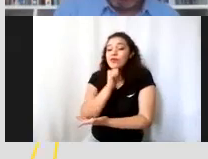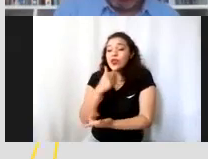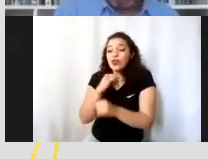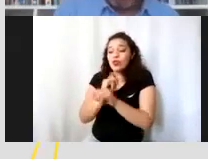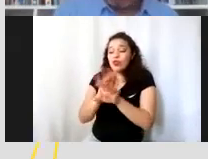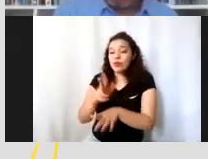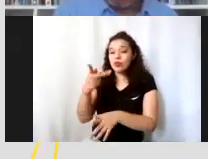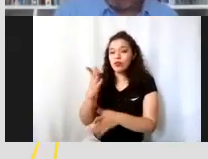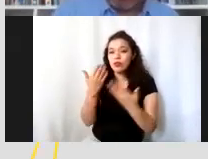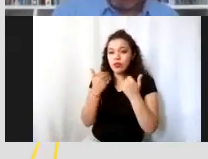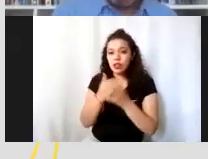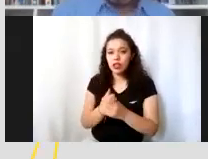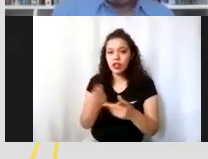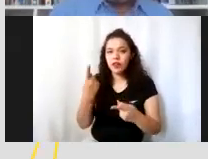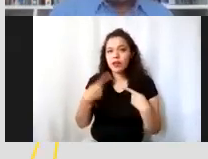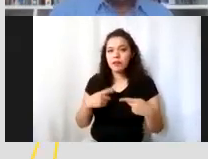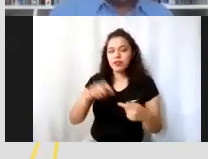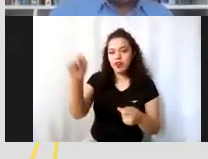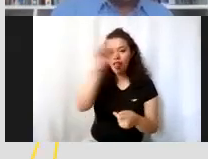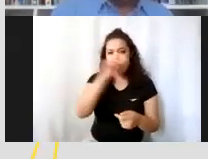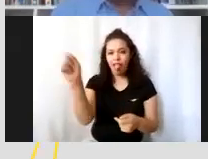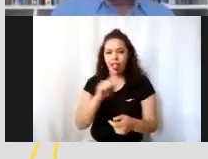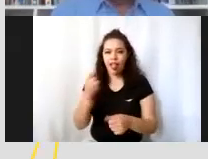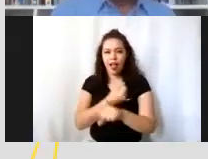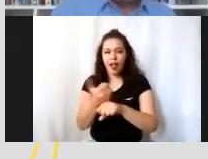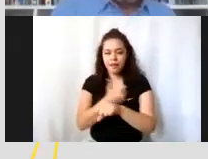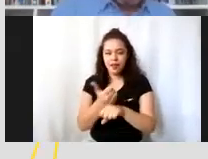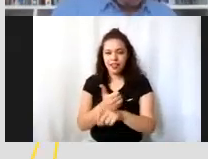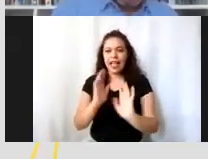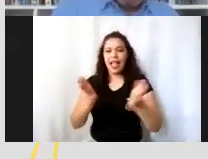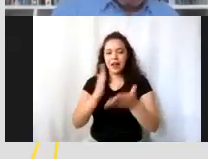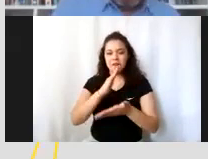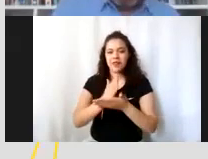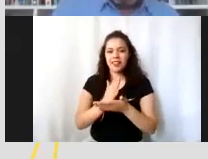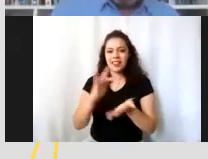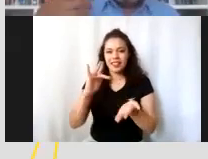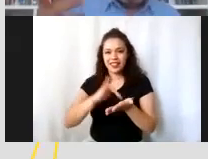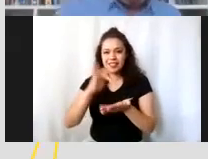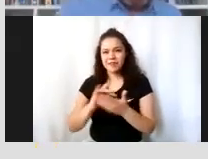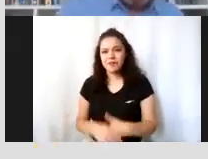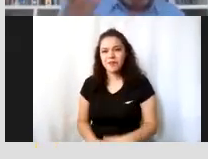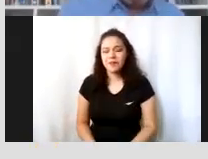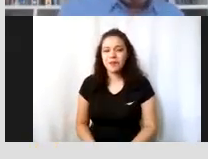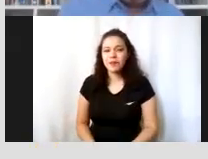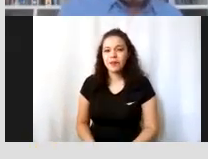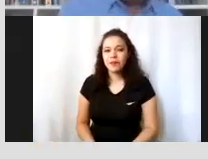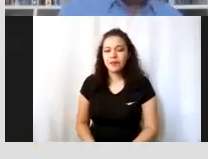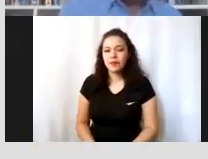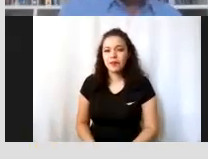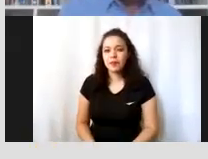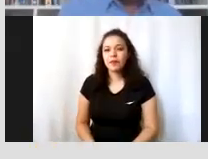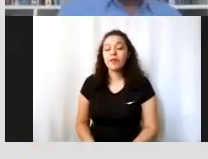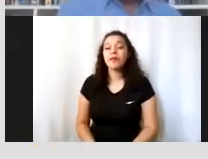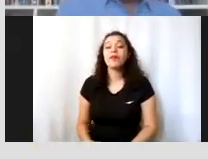está rayando la pantalla de color amarillo. Ya no. Gracias. Ok. ¿Dónde puedo ejercer